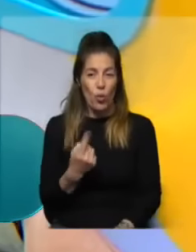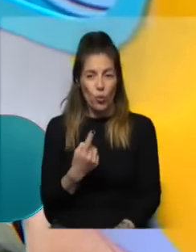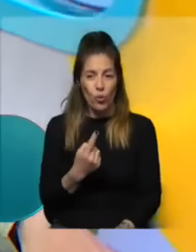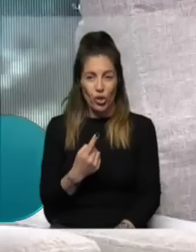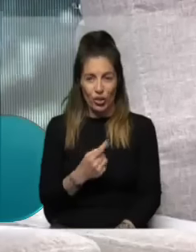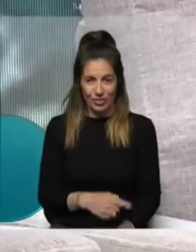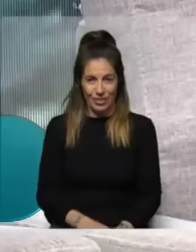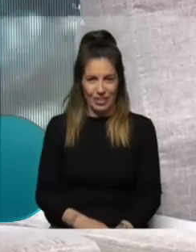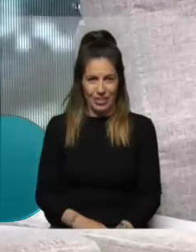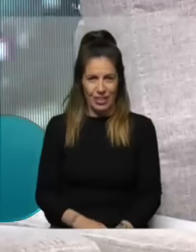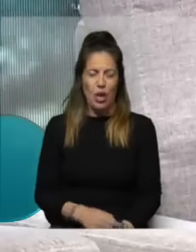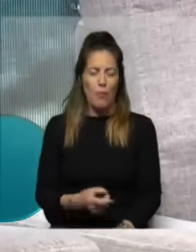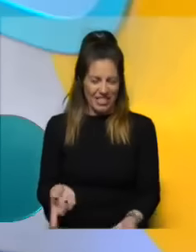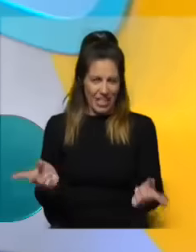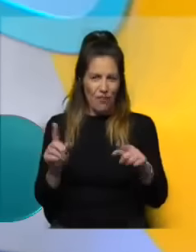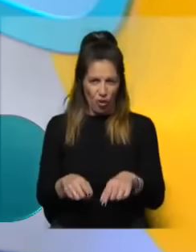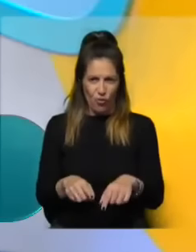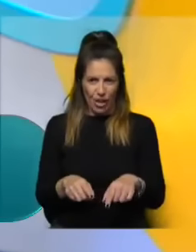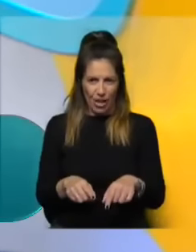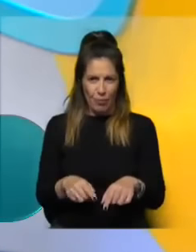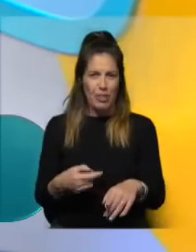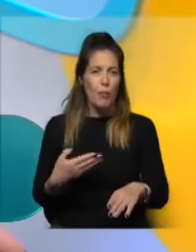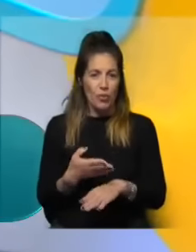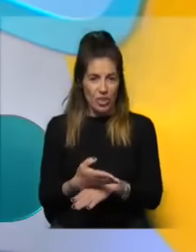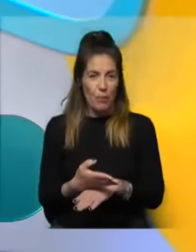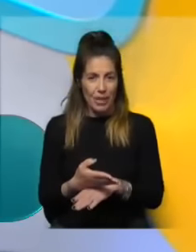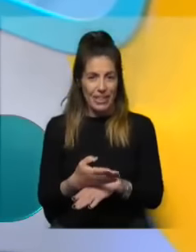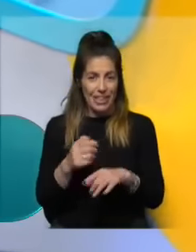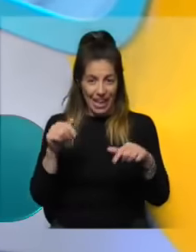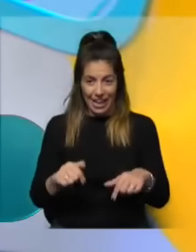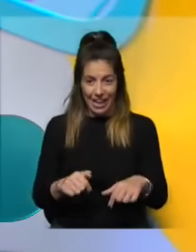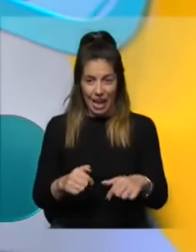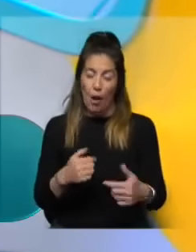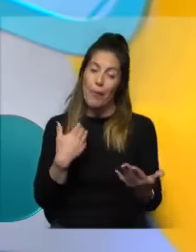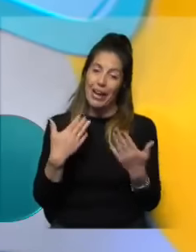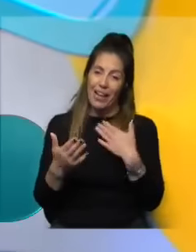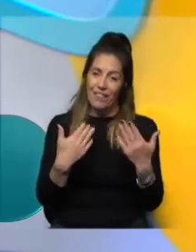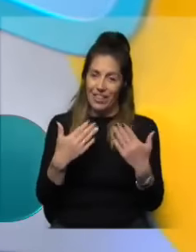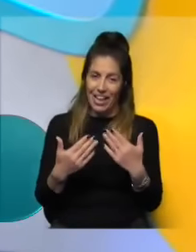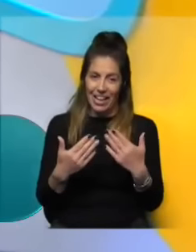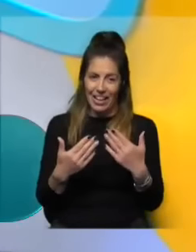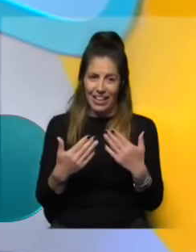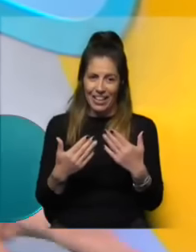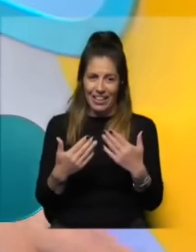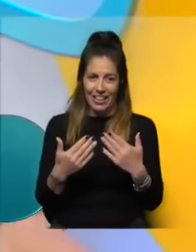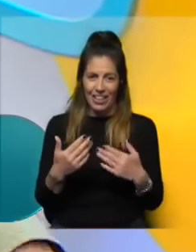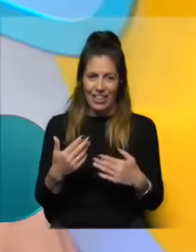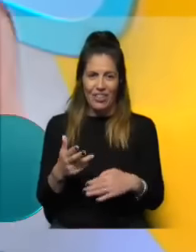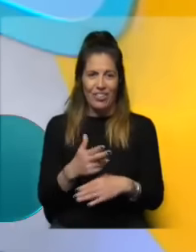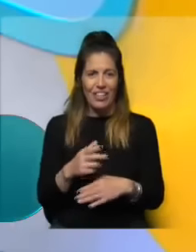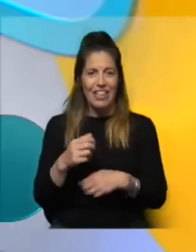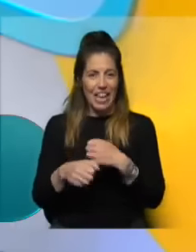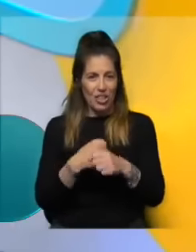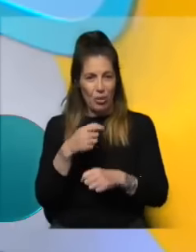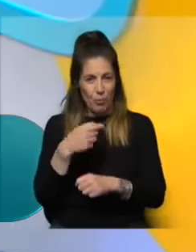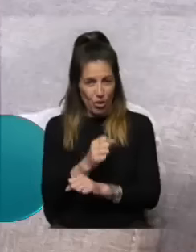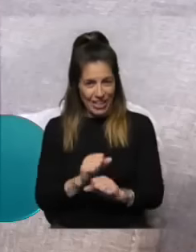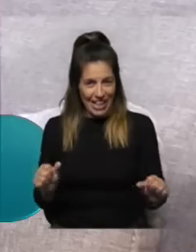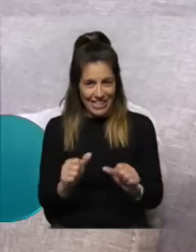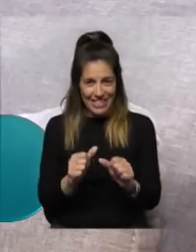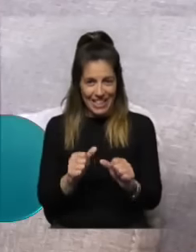vas a seguir triunfando. Vas a volver porque te vamos a pedir, ya que estamos acá, así conversando entre nosotros, como si no estuviera acá, para el año que viene nos puedes hacer la animación